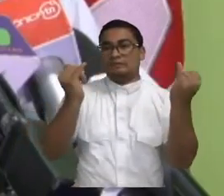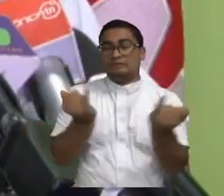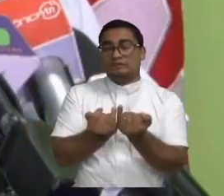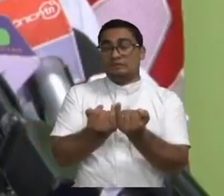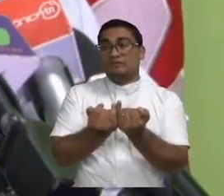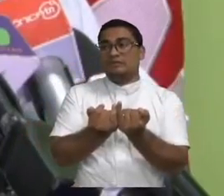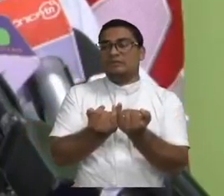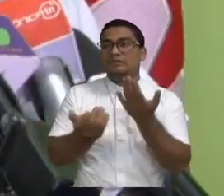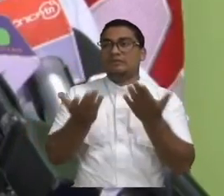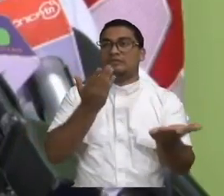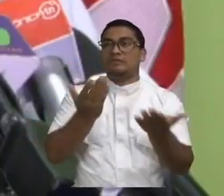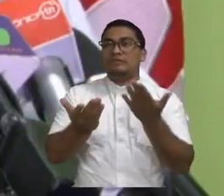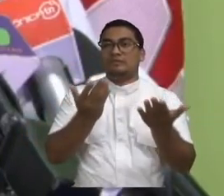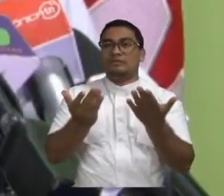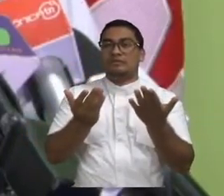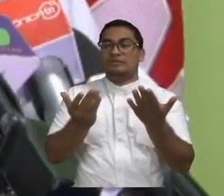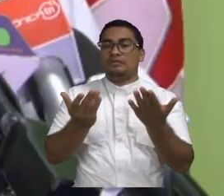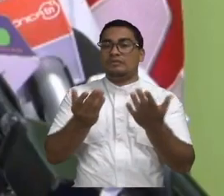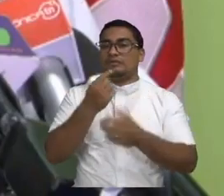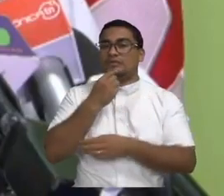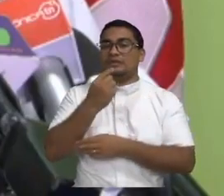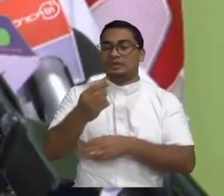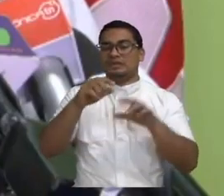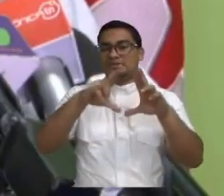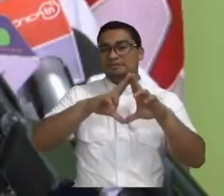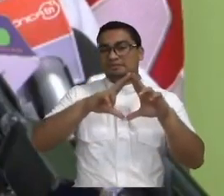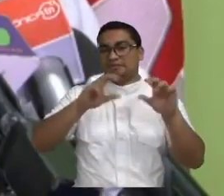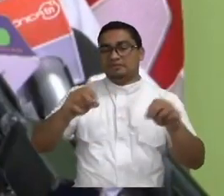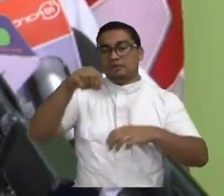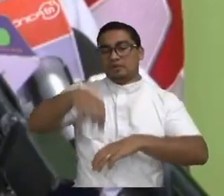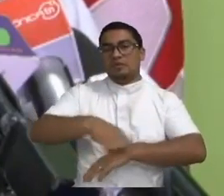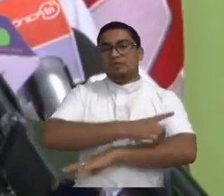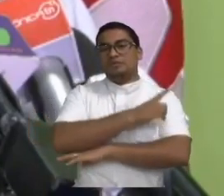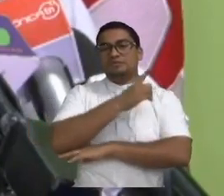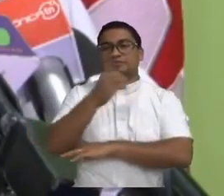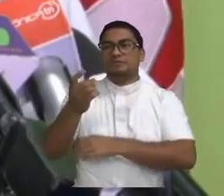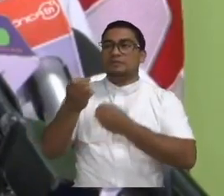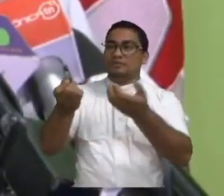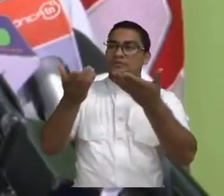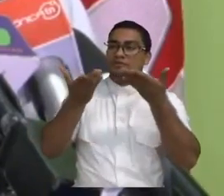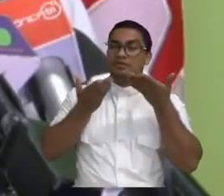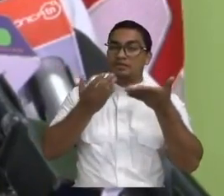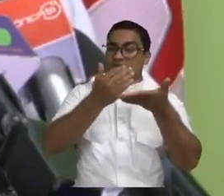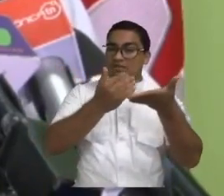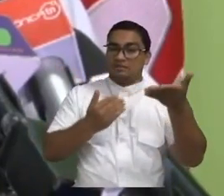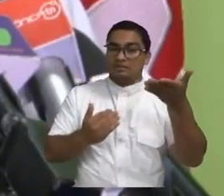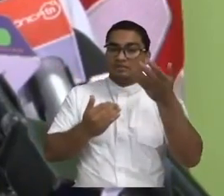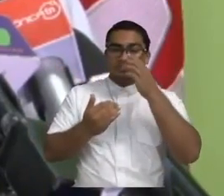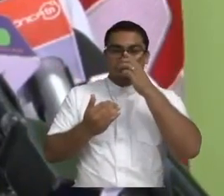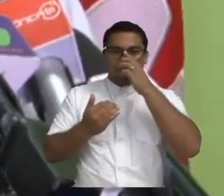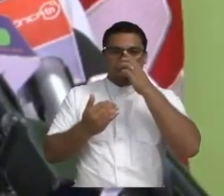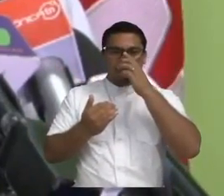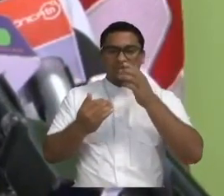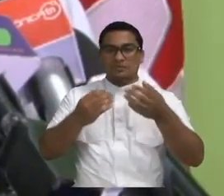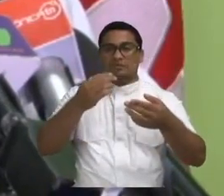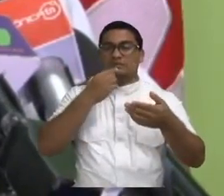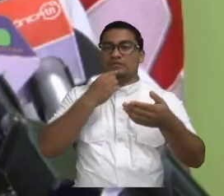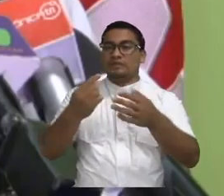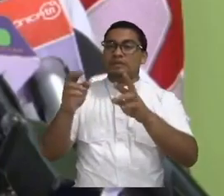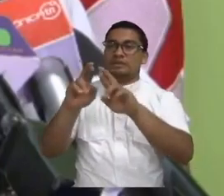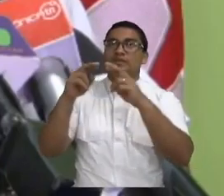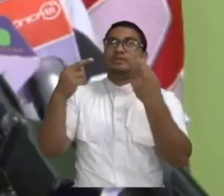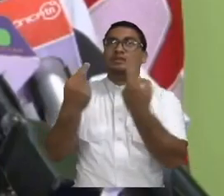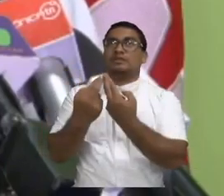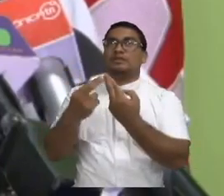lo que acontece en nuestro país. Ya el día de hoy se recibió información sobre los últimos datos de la reunión que tuvo